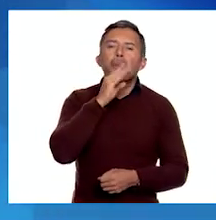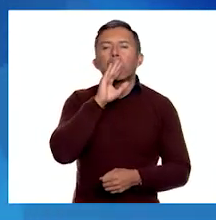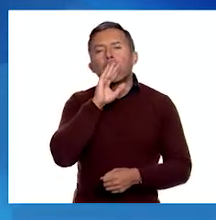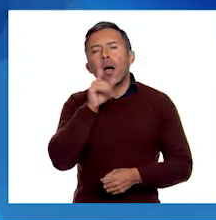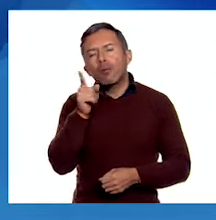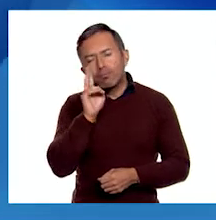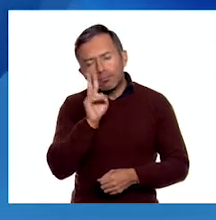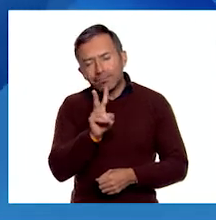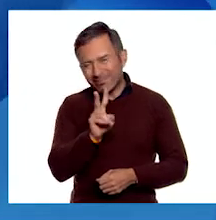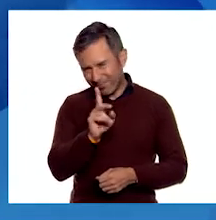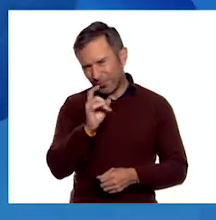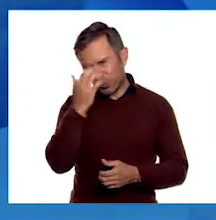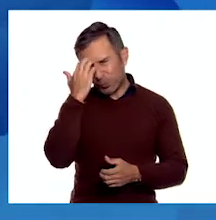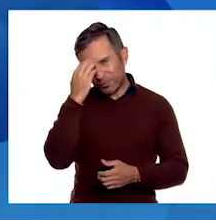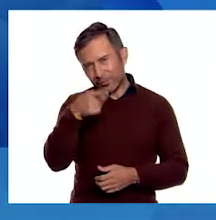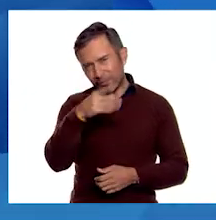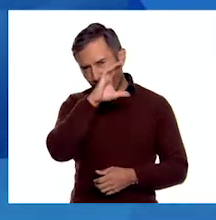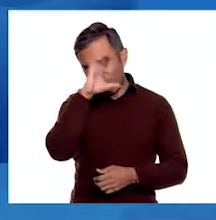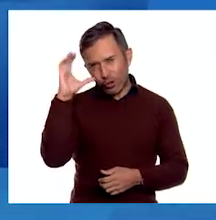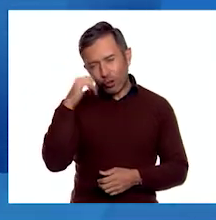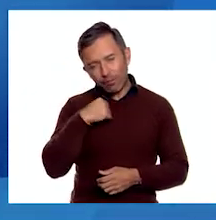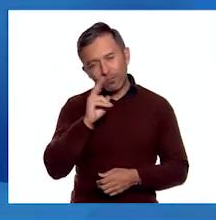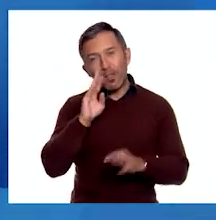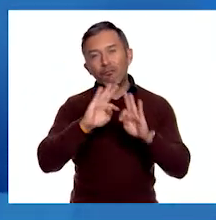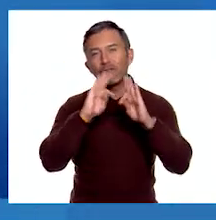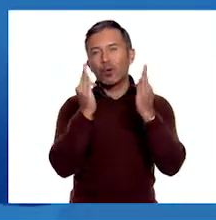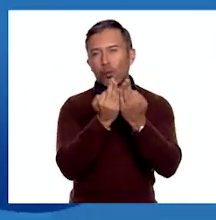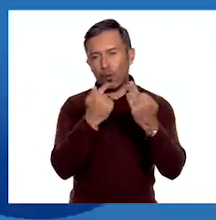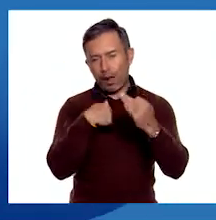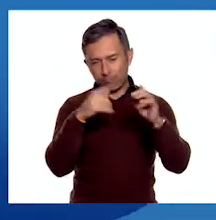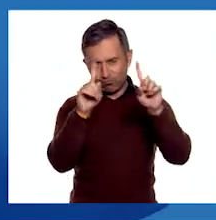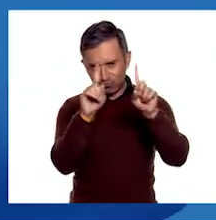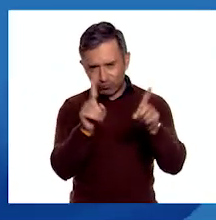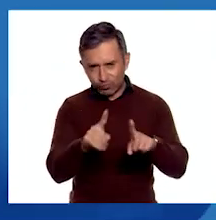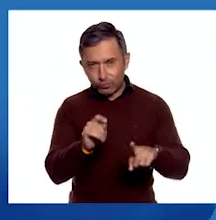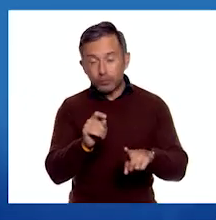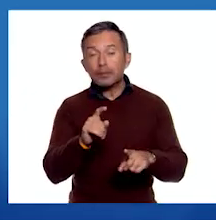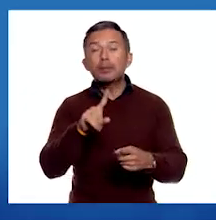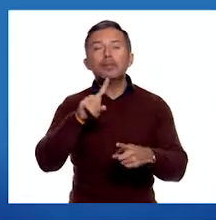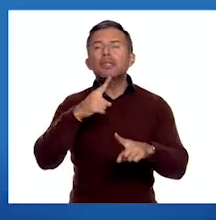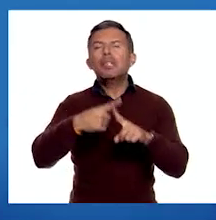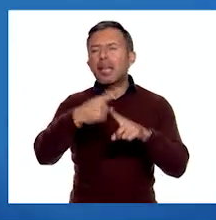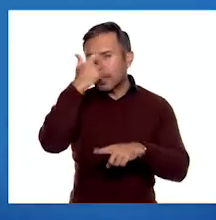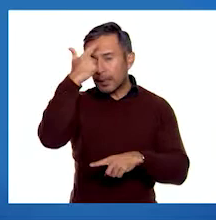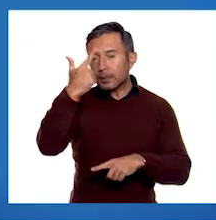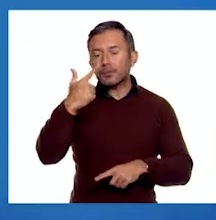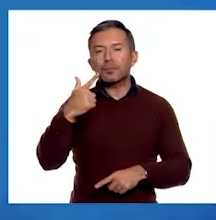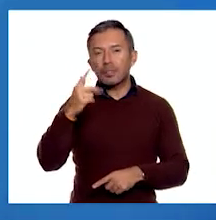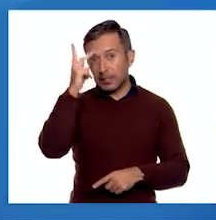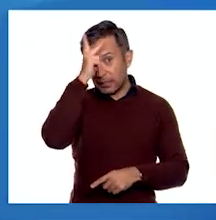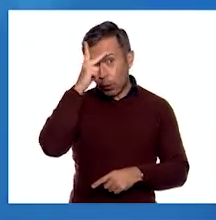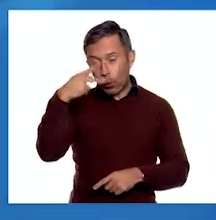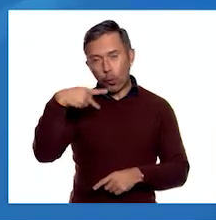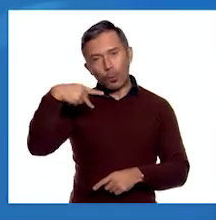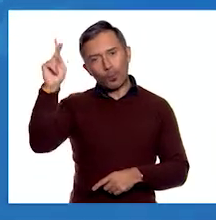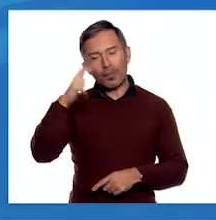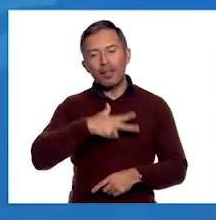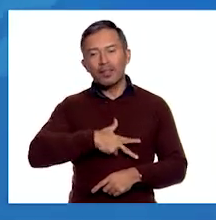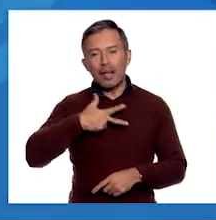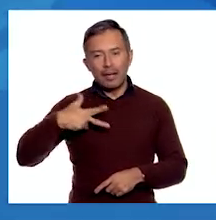visto estas figuras y son muy famosas. Y esta es del psicólogo danés Edgar Rubín,